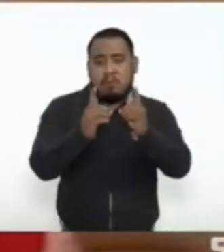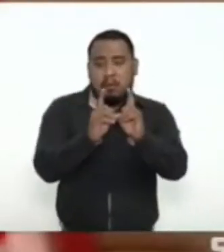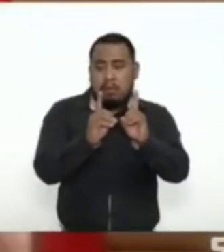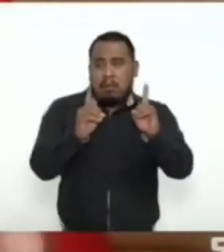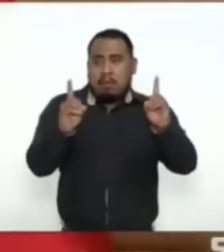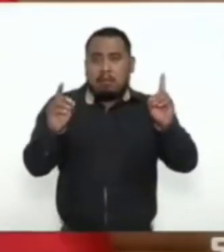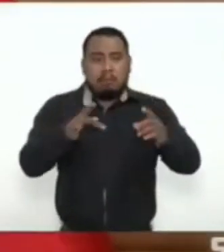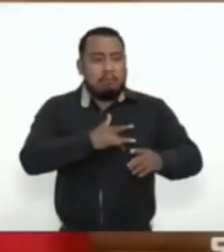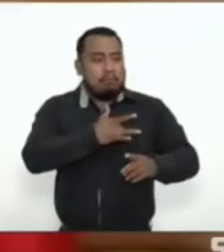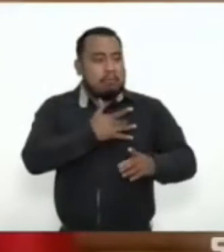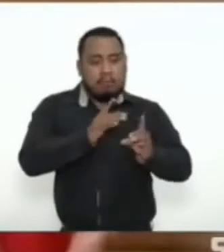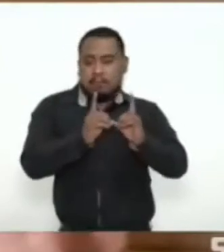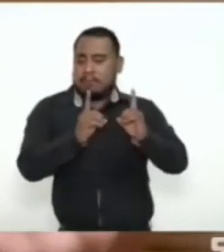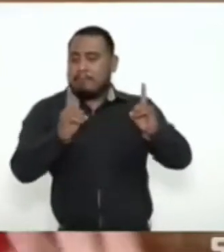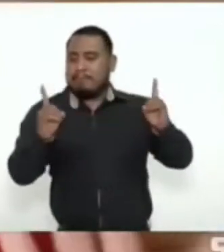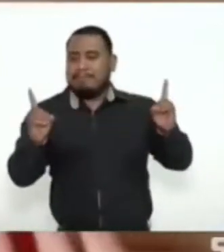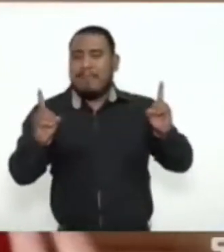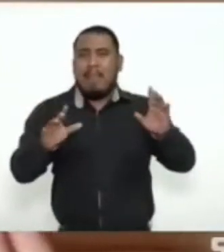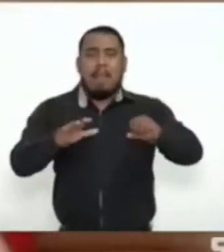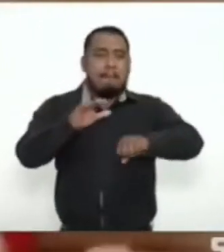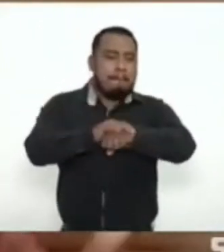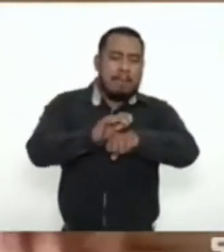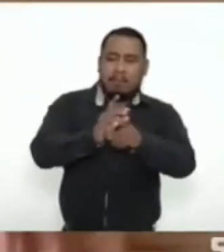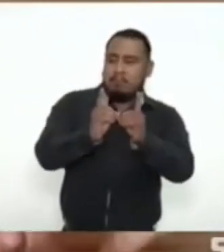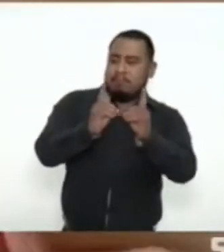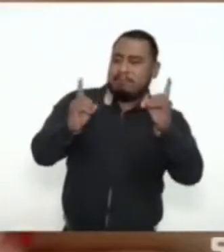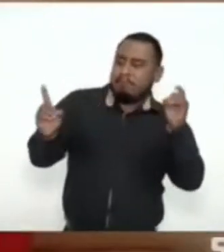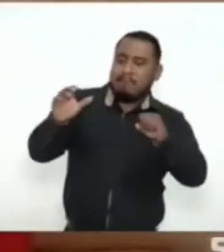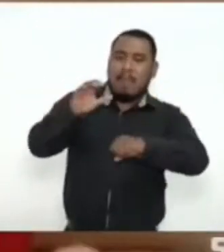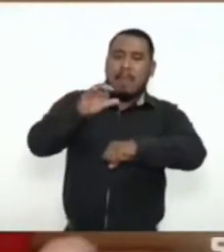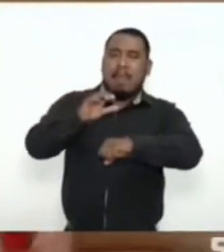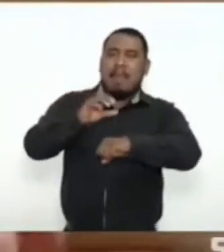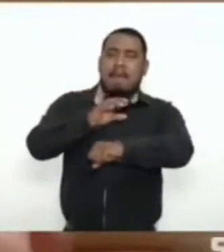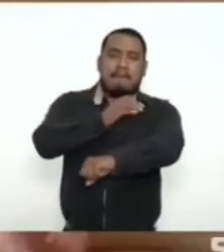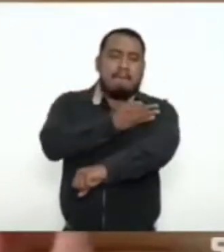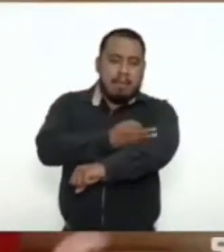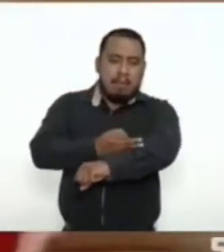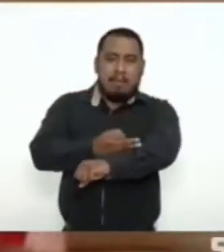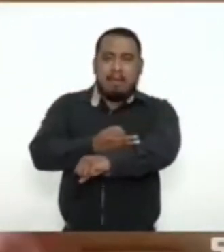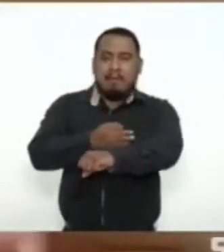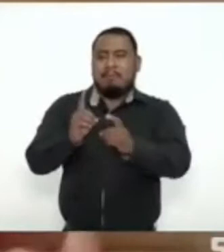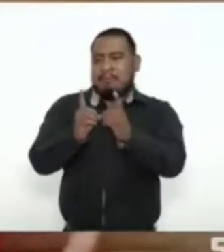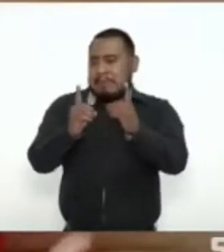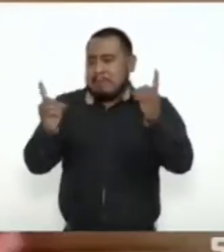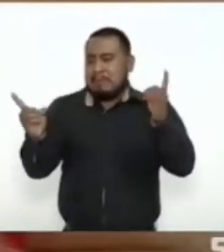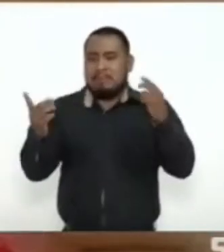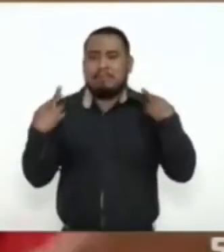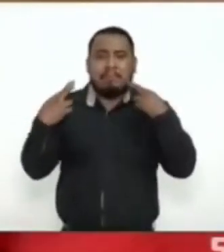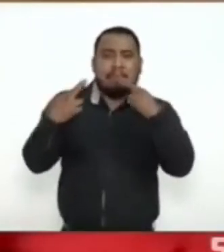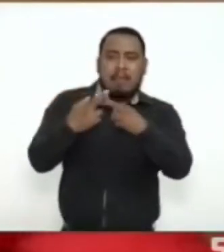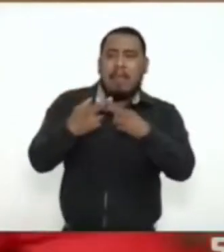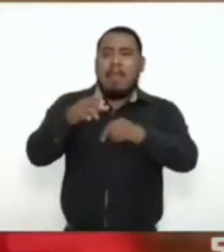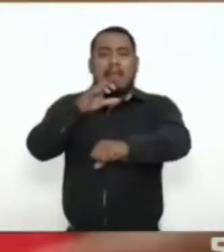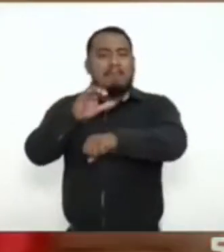sentirnos separados de nuestros amigos, de nuestros seres queridos, de mi maestra, de mis compañeros, de